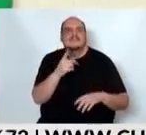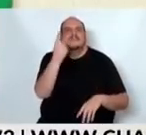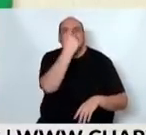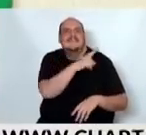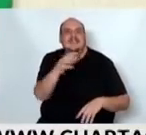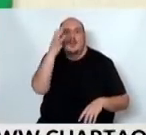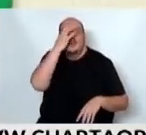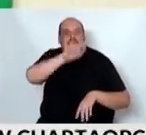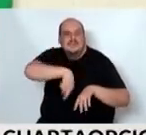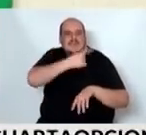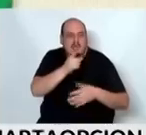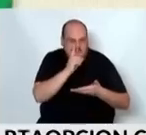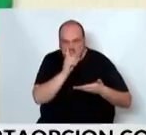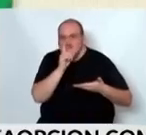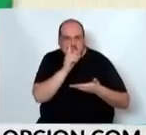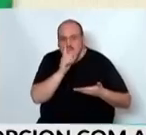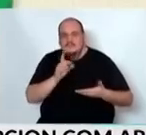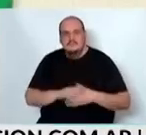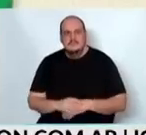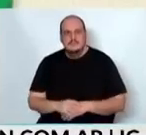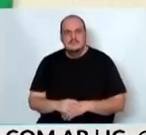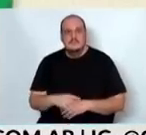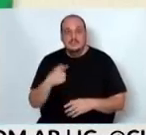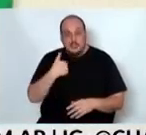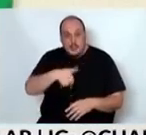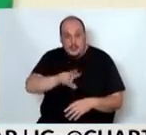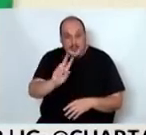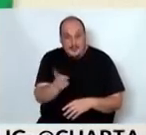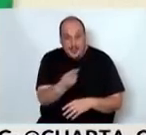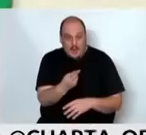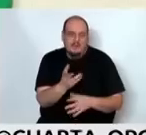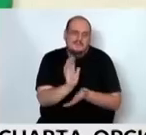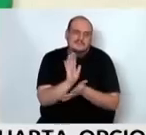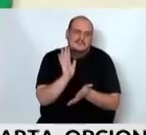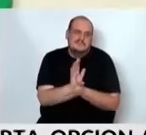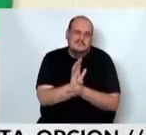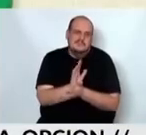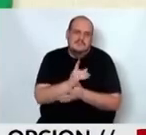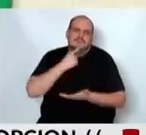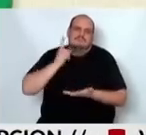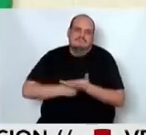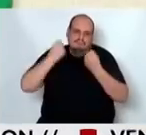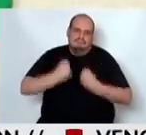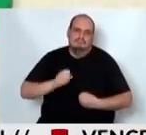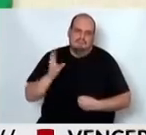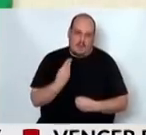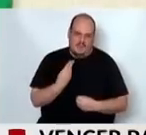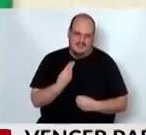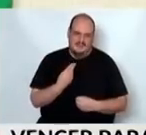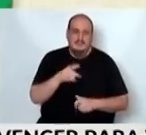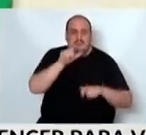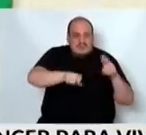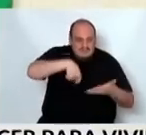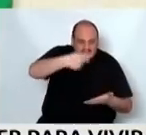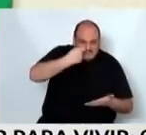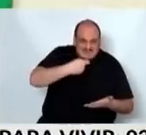dormir. Y yo dejé de consumir al borde de la muerte, que era un suicidio, porque la gente que consume drogas se está suicidando